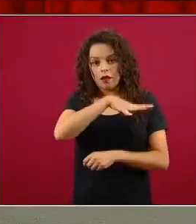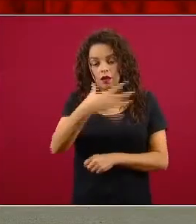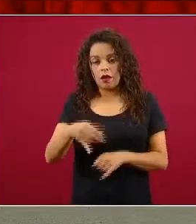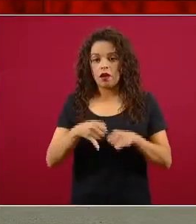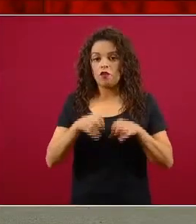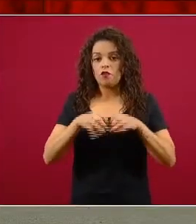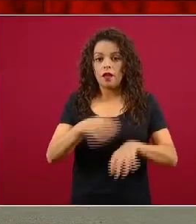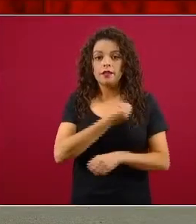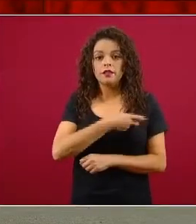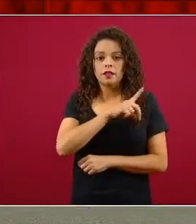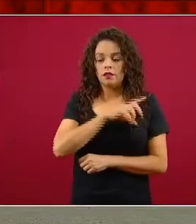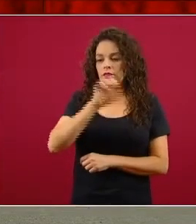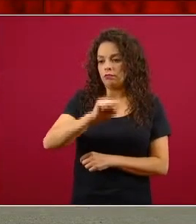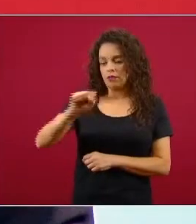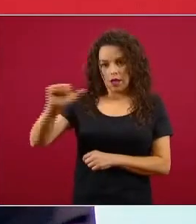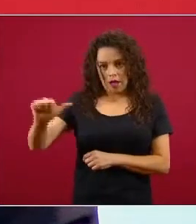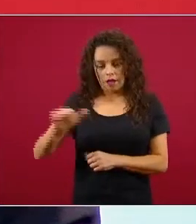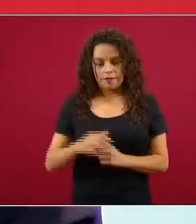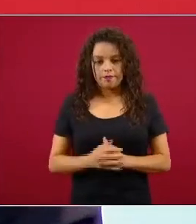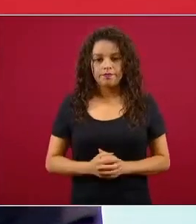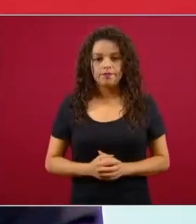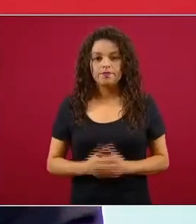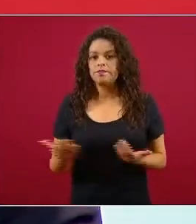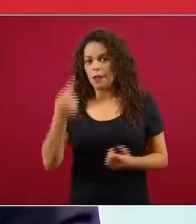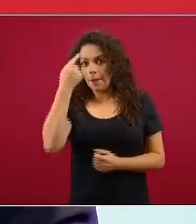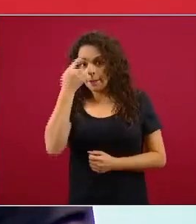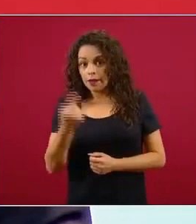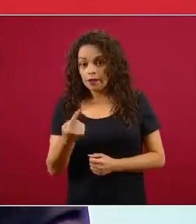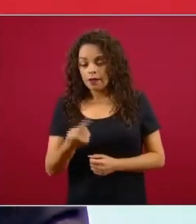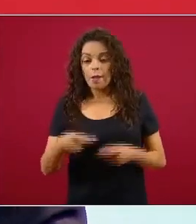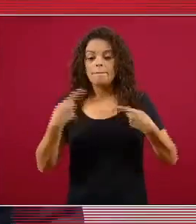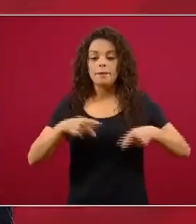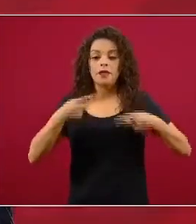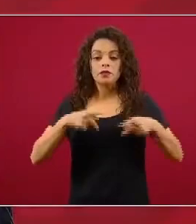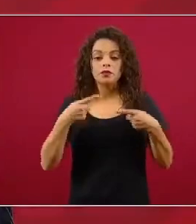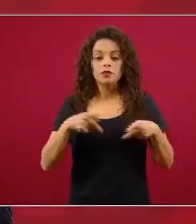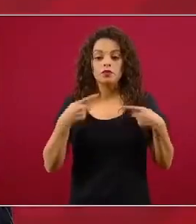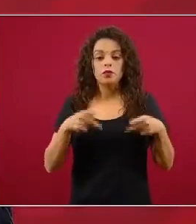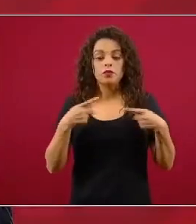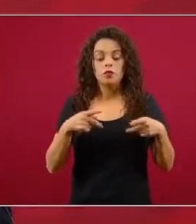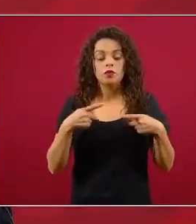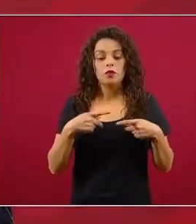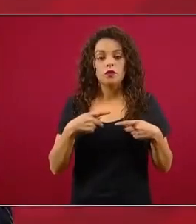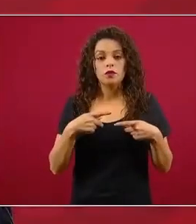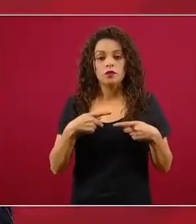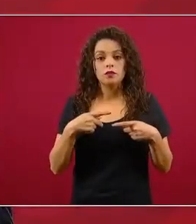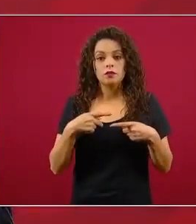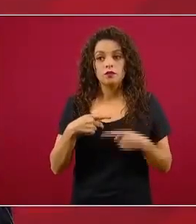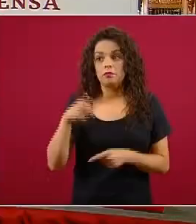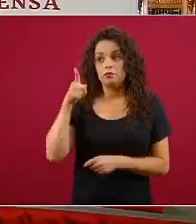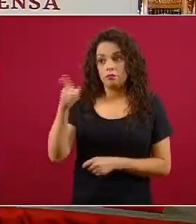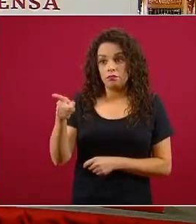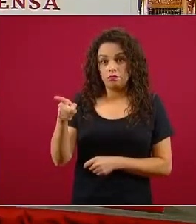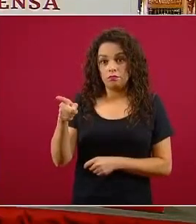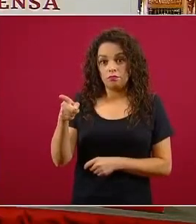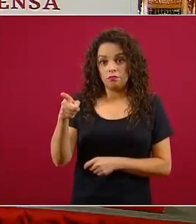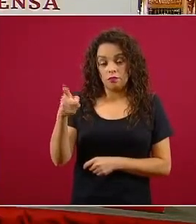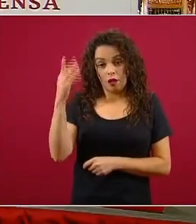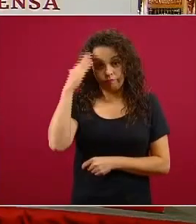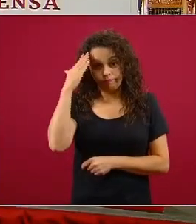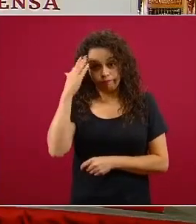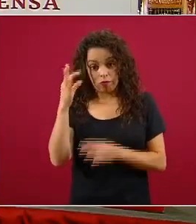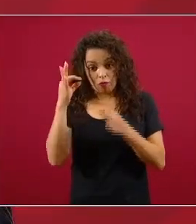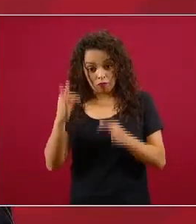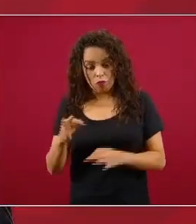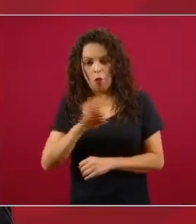la Secretaría de Salud, para que las personas que son legalmente competentes para certificar la defunción, que